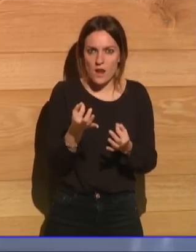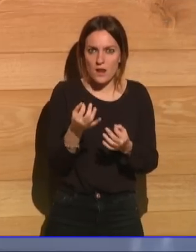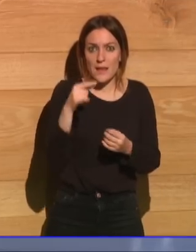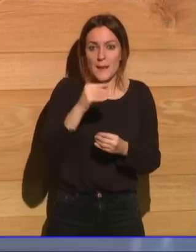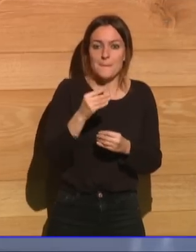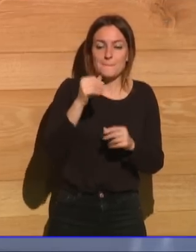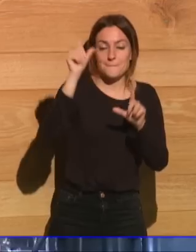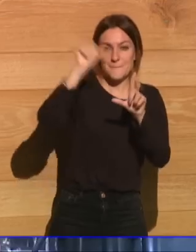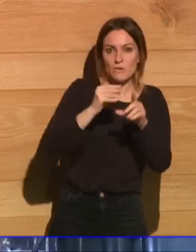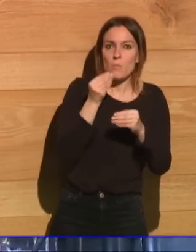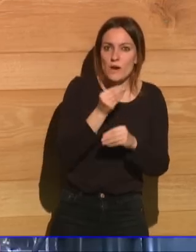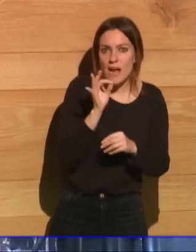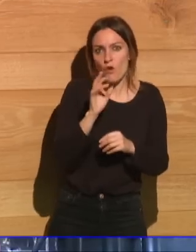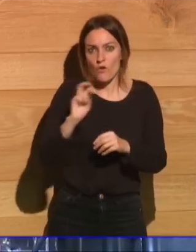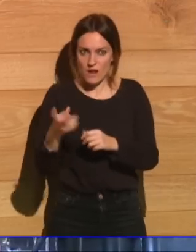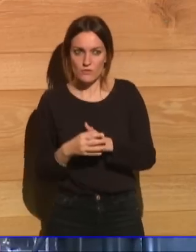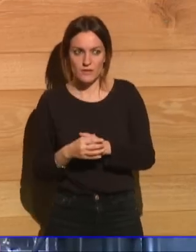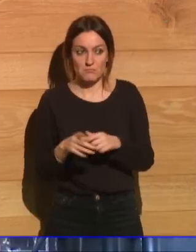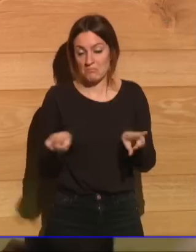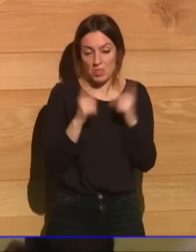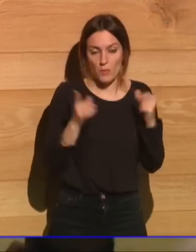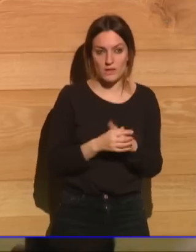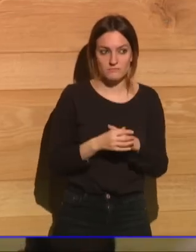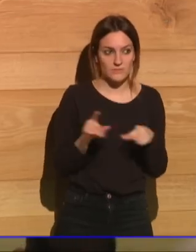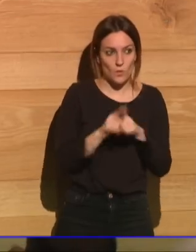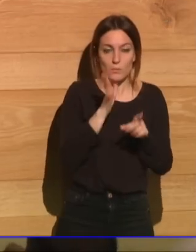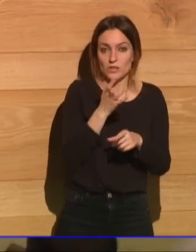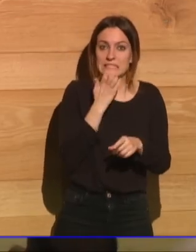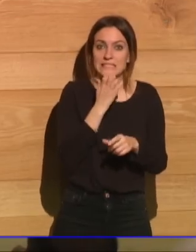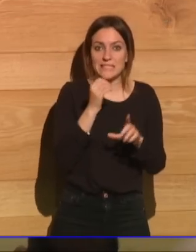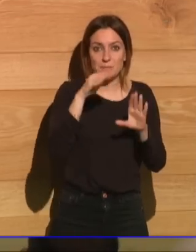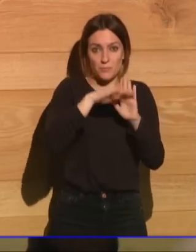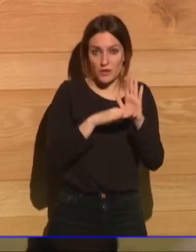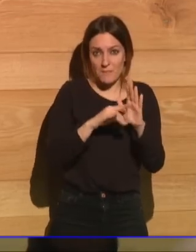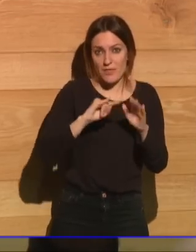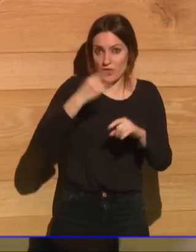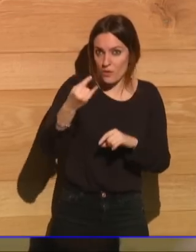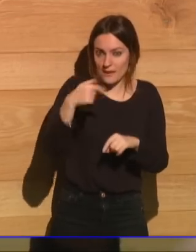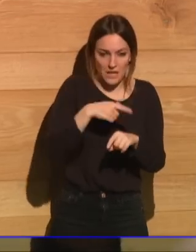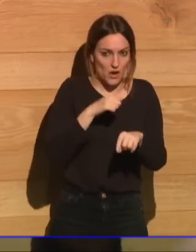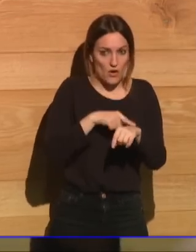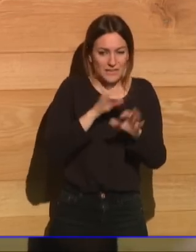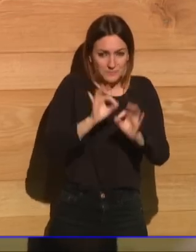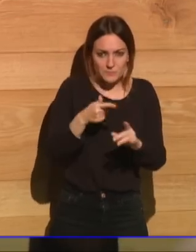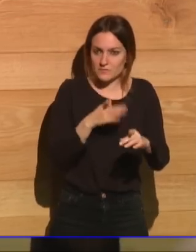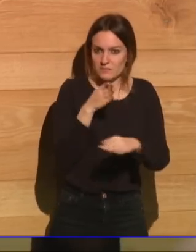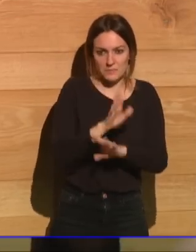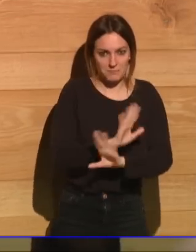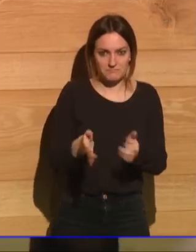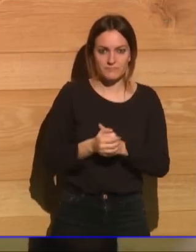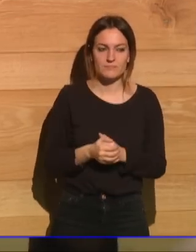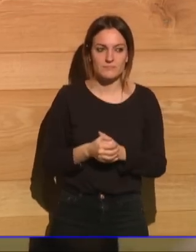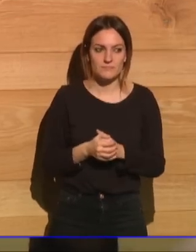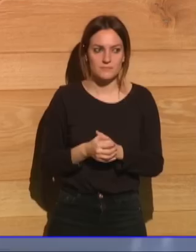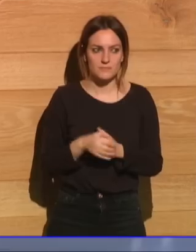película buena o la otra? Daba igual porque cuando había programas dobles Ese tú conce- ibas a ese- la hora que ese podías. concepto no existía, No existía, efectivamente. no existía.